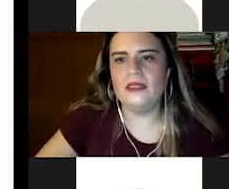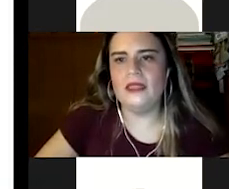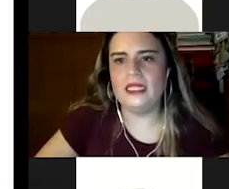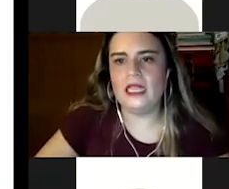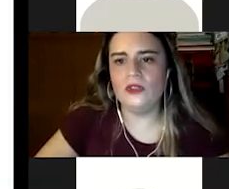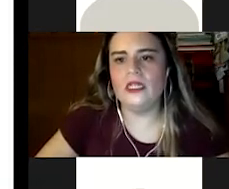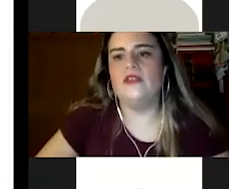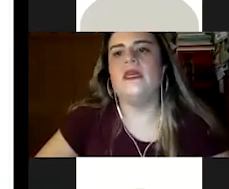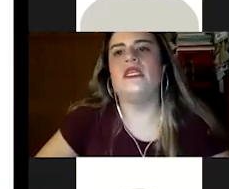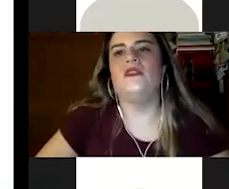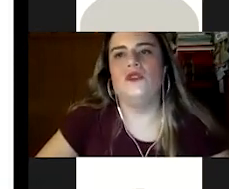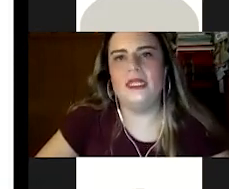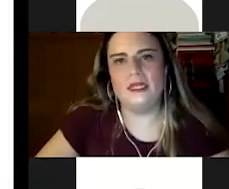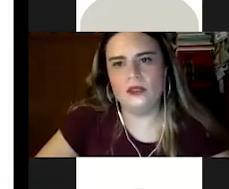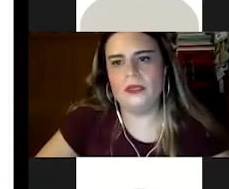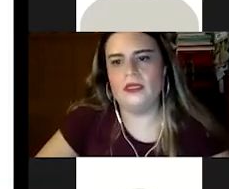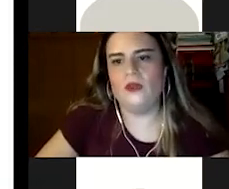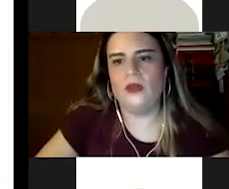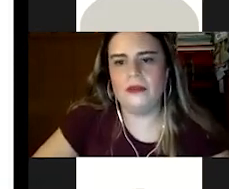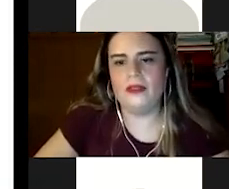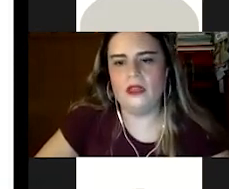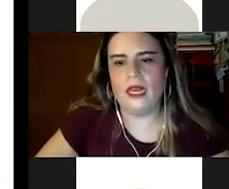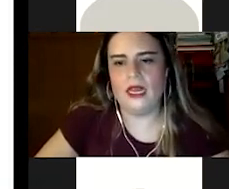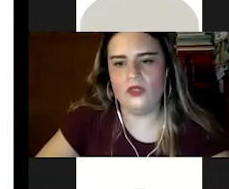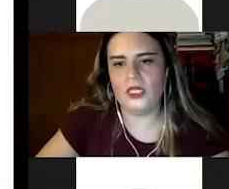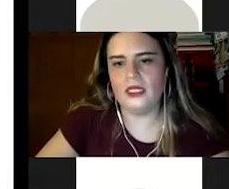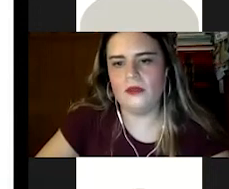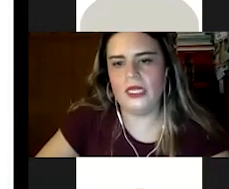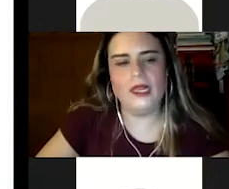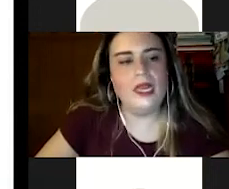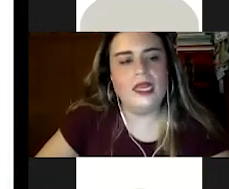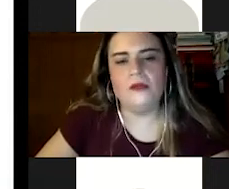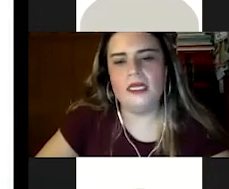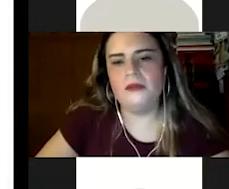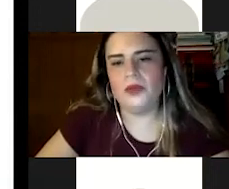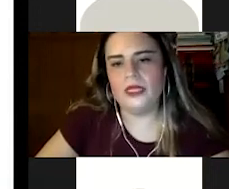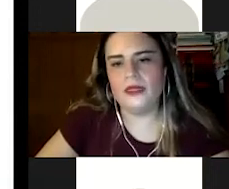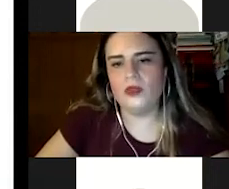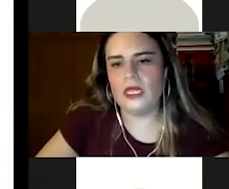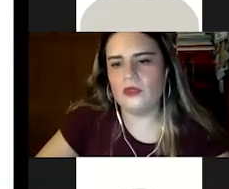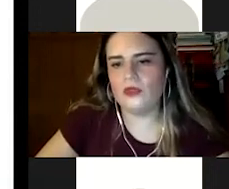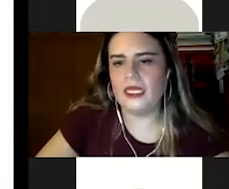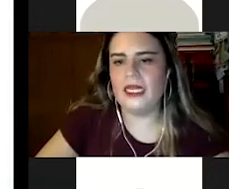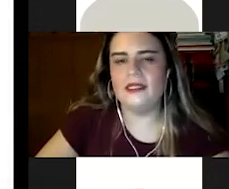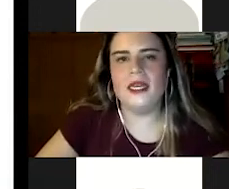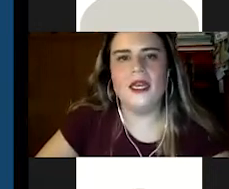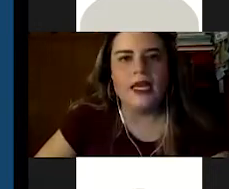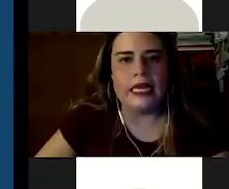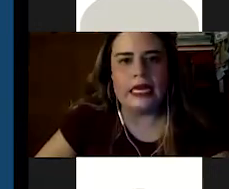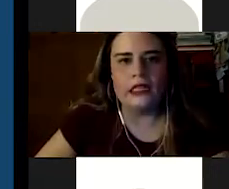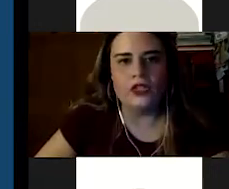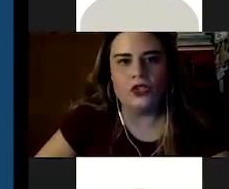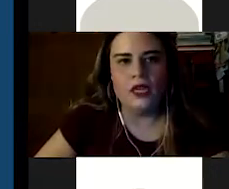múltiples interesados, mencionando particularmente a la sociedad civil y lo más importante, los datos, vigilancia